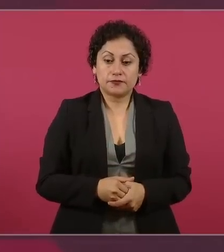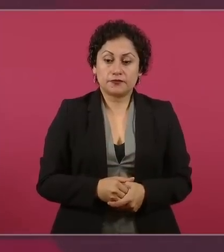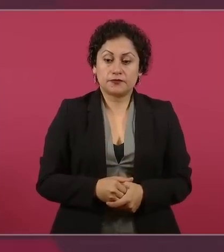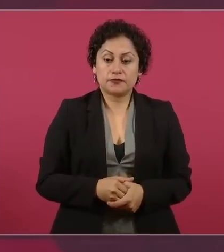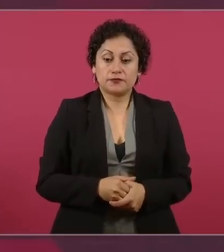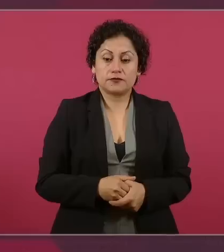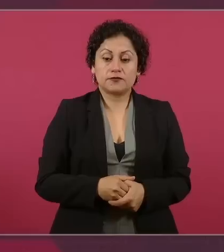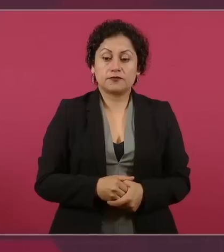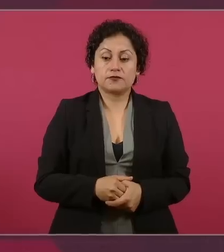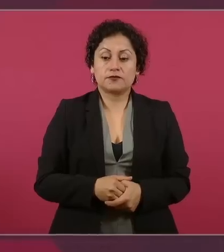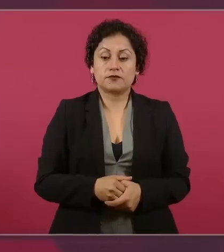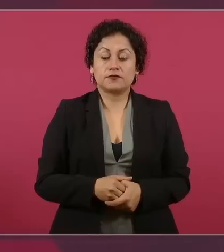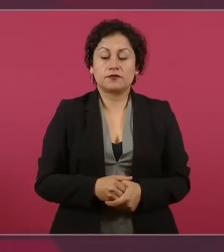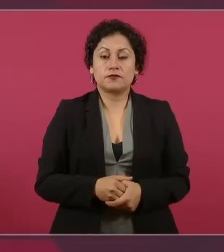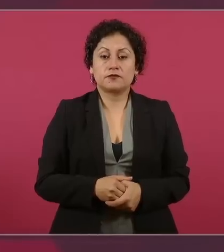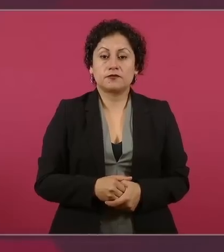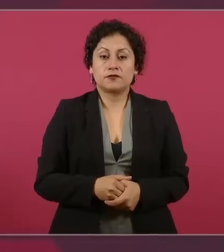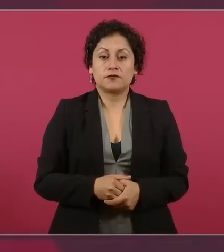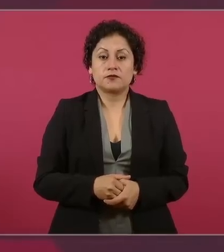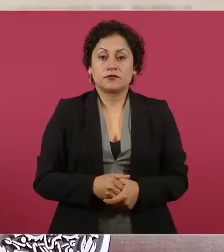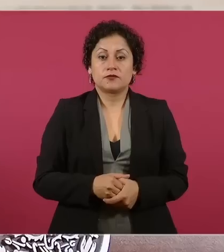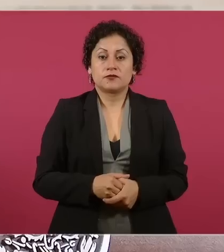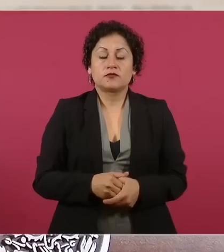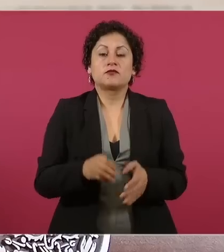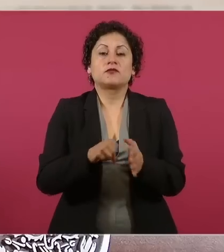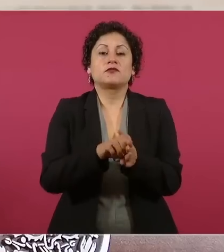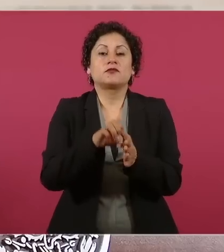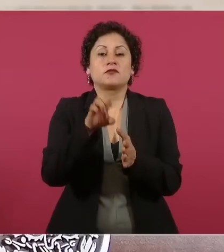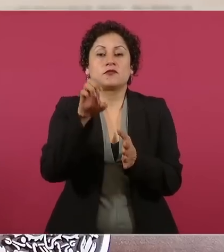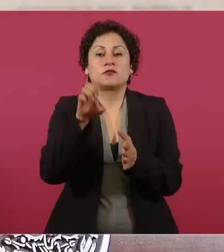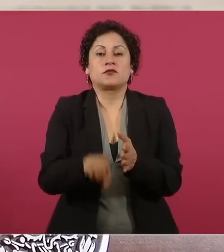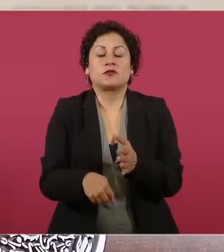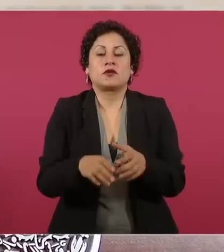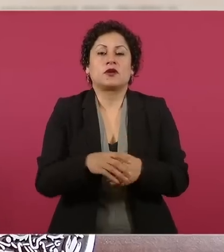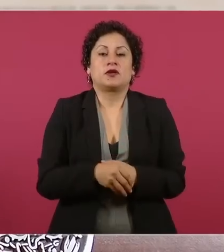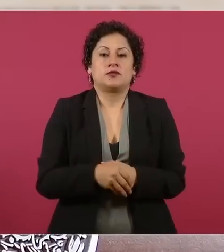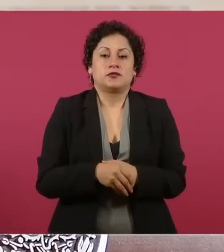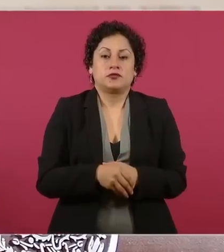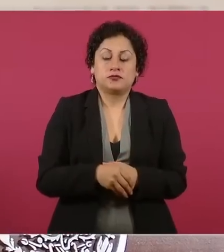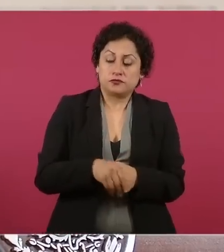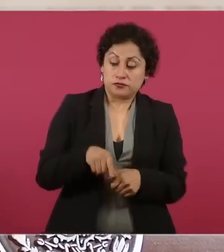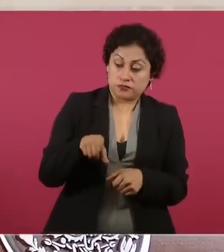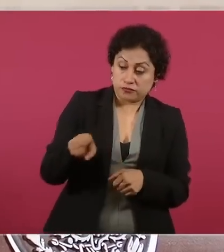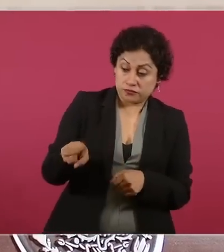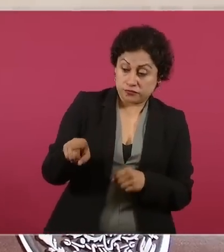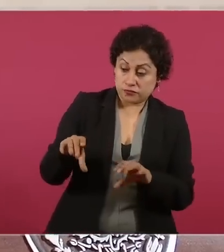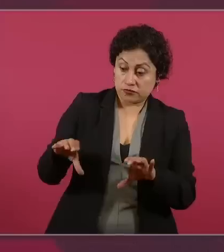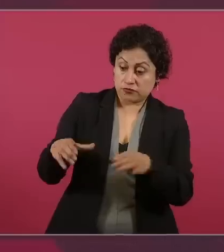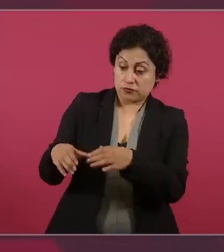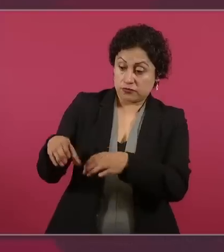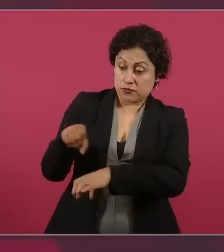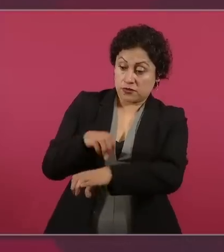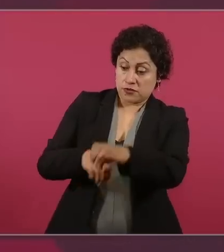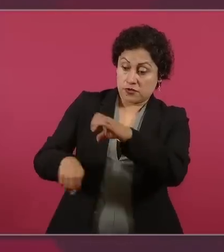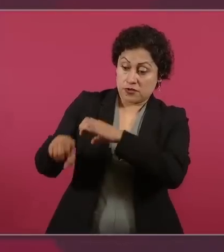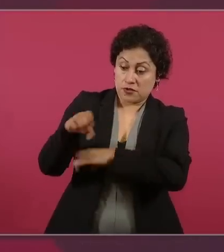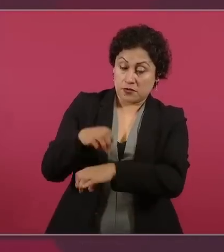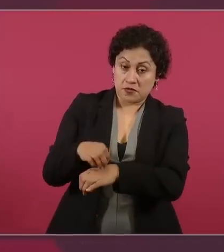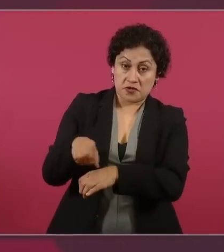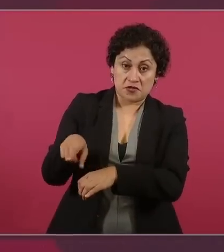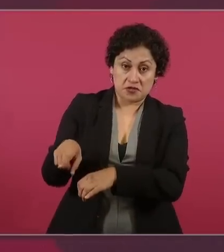cómo va a mejorar el dueño de una corporación económica,